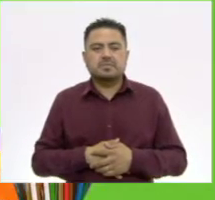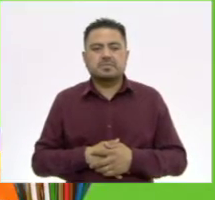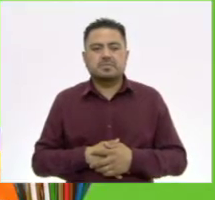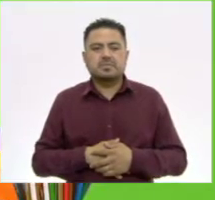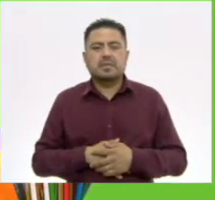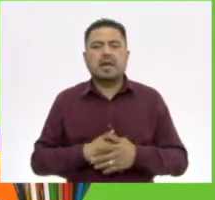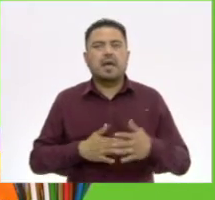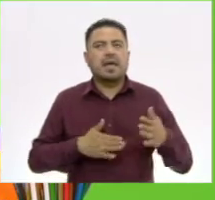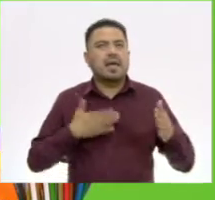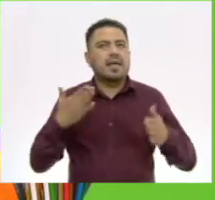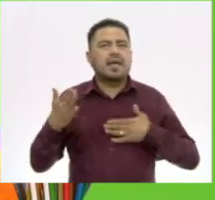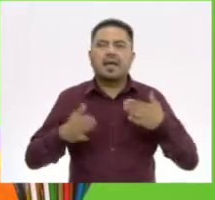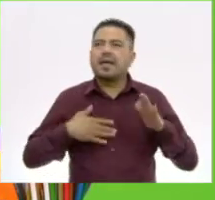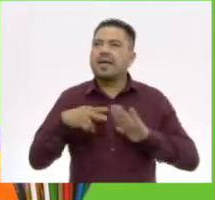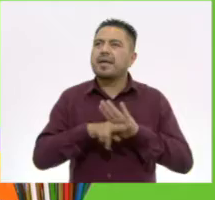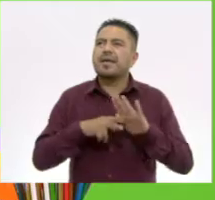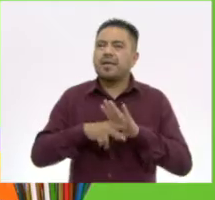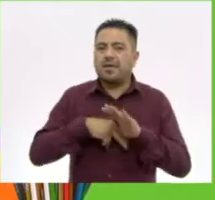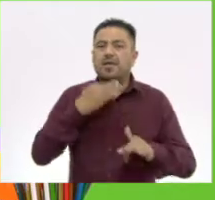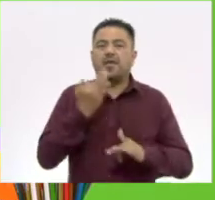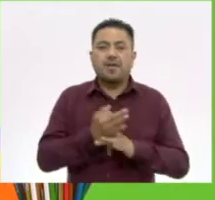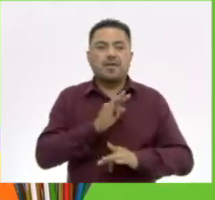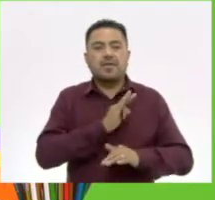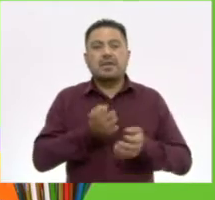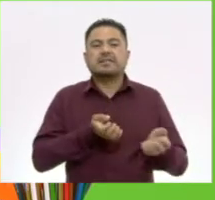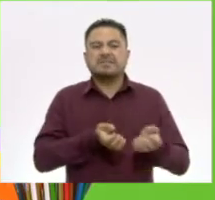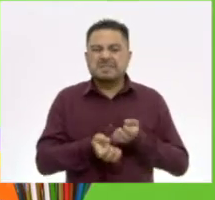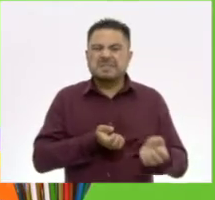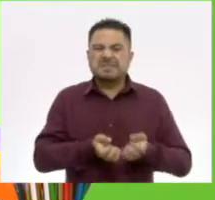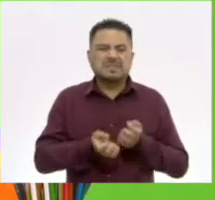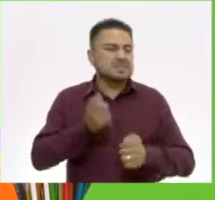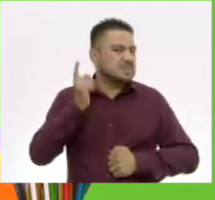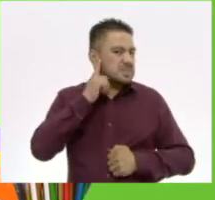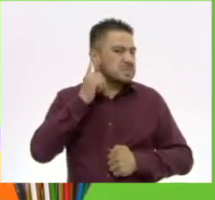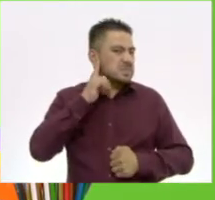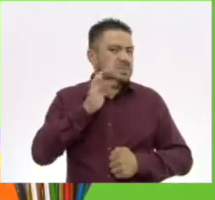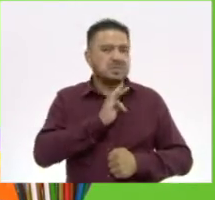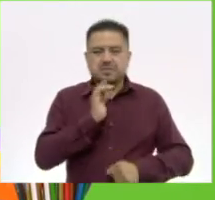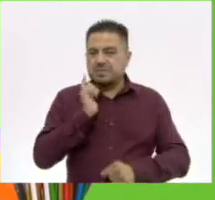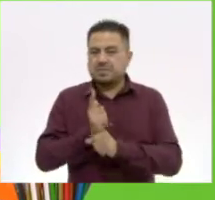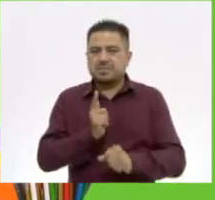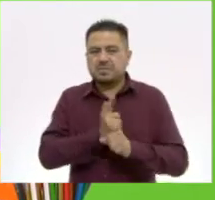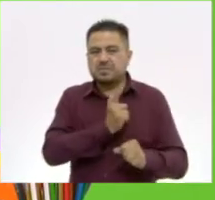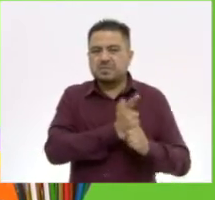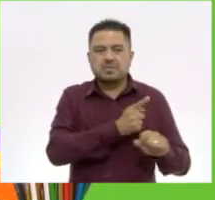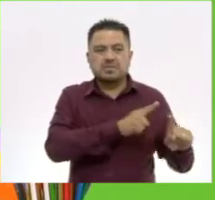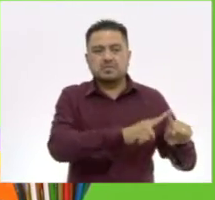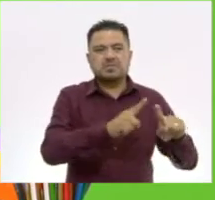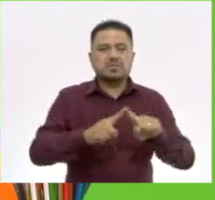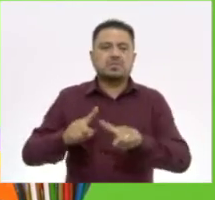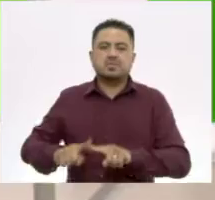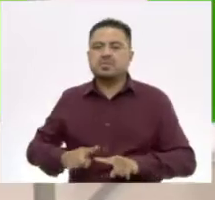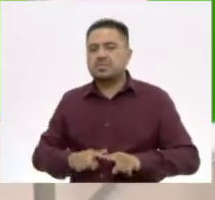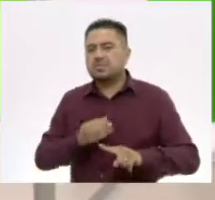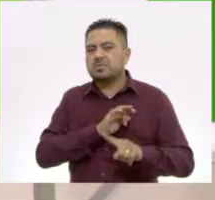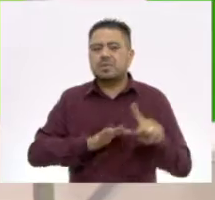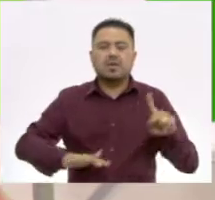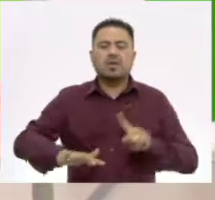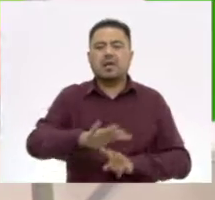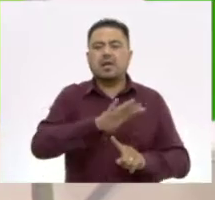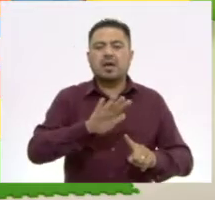qué divertido vídeo hoy pudimos entrenar nuestro oído y descubrir las fuentes de sonido que nos rodean